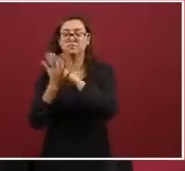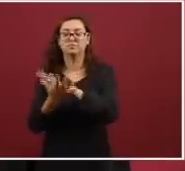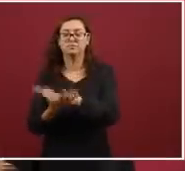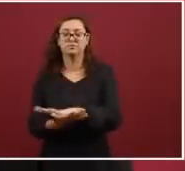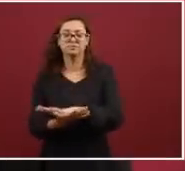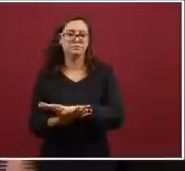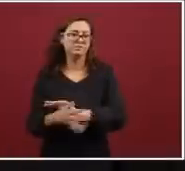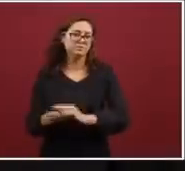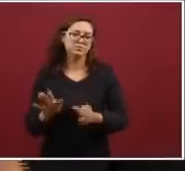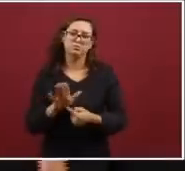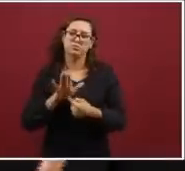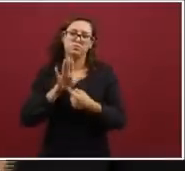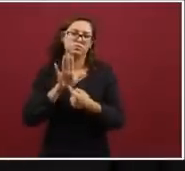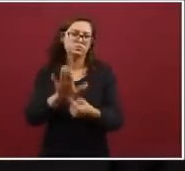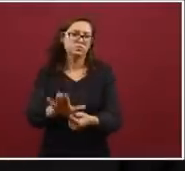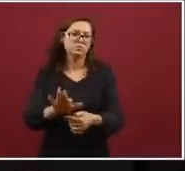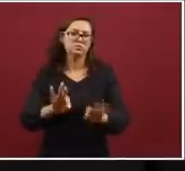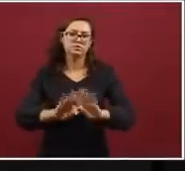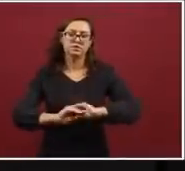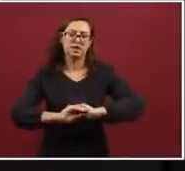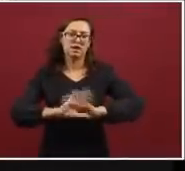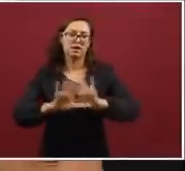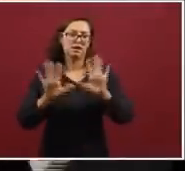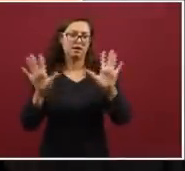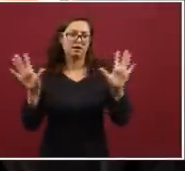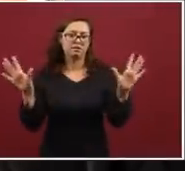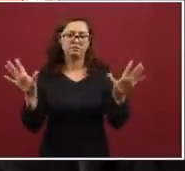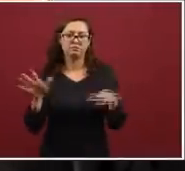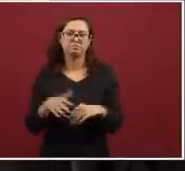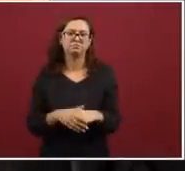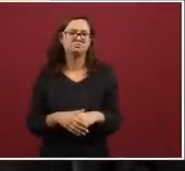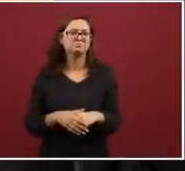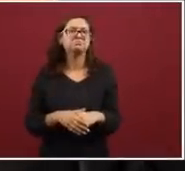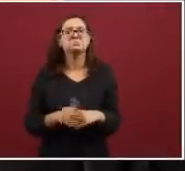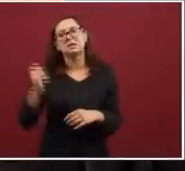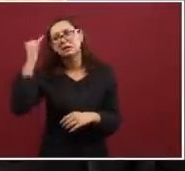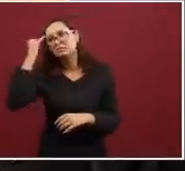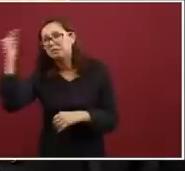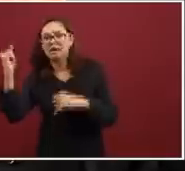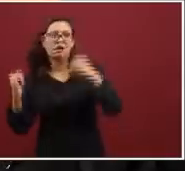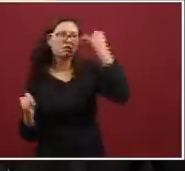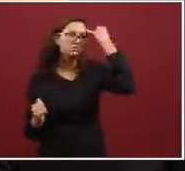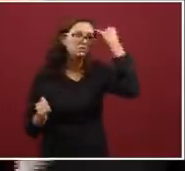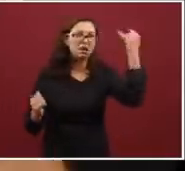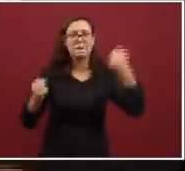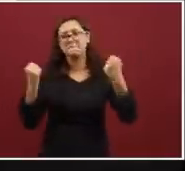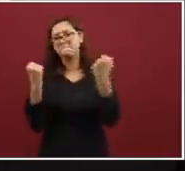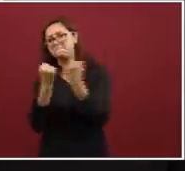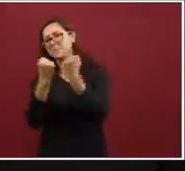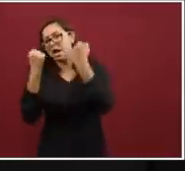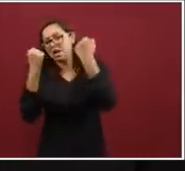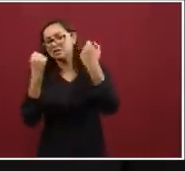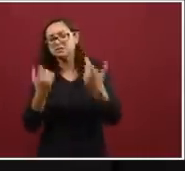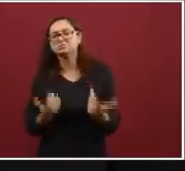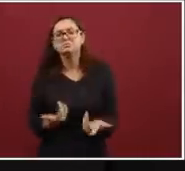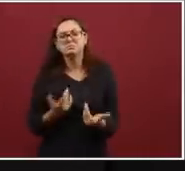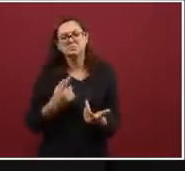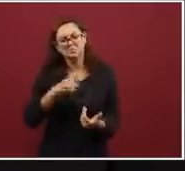Es evidente que hay confrontación de ideas, hay cuestionamientos,